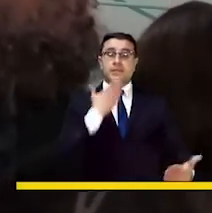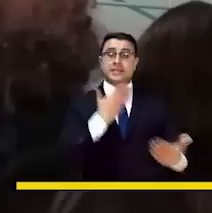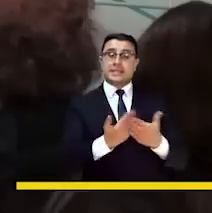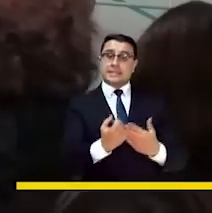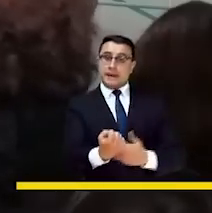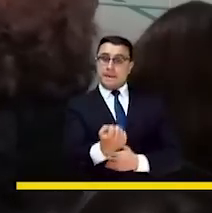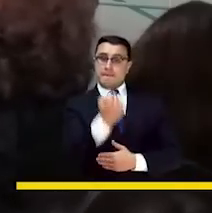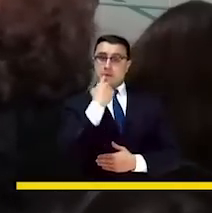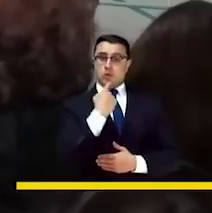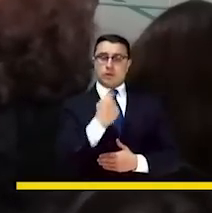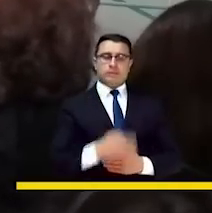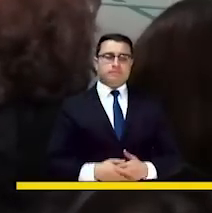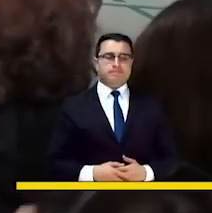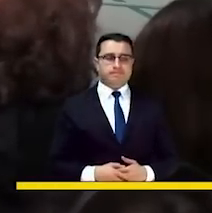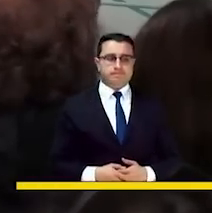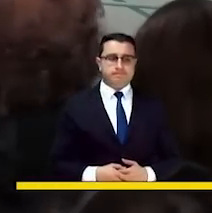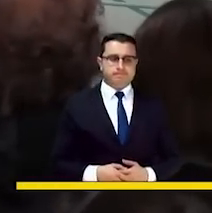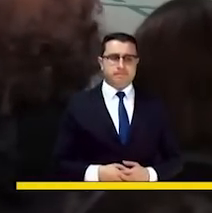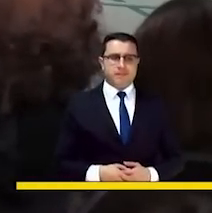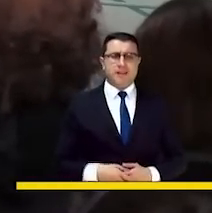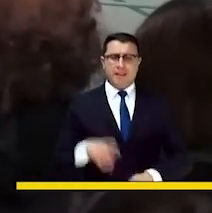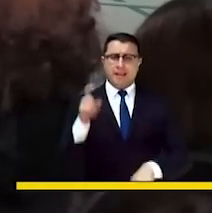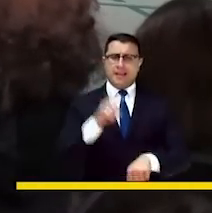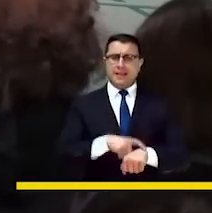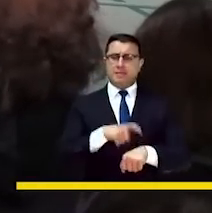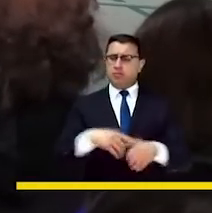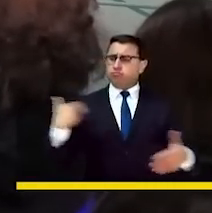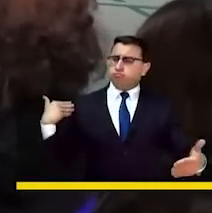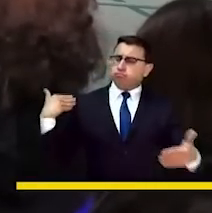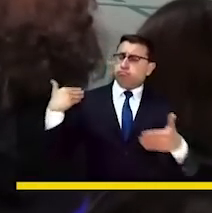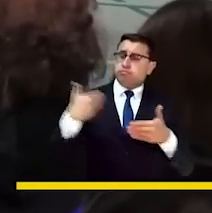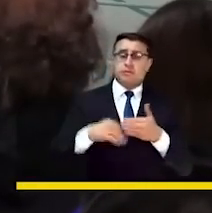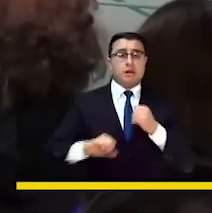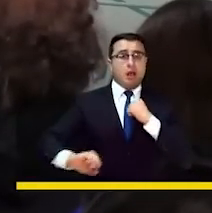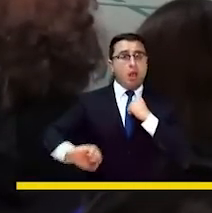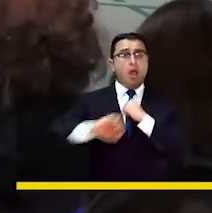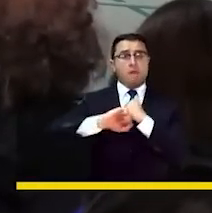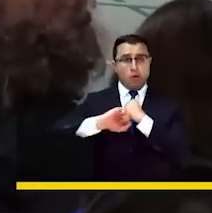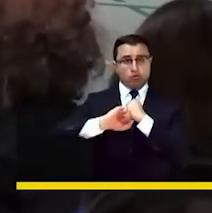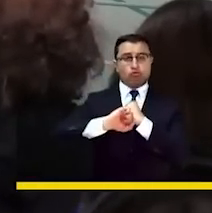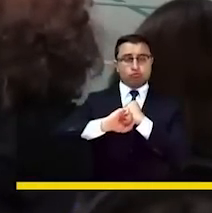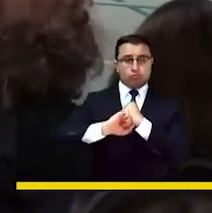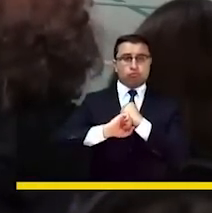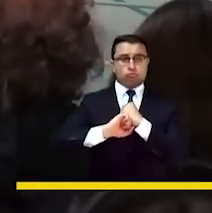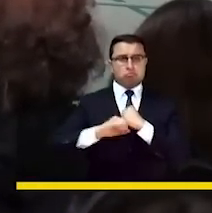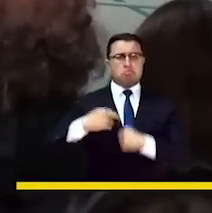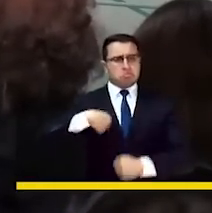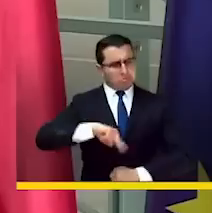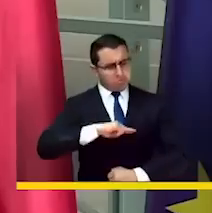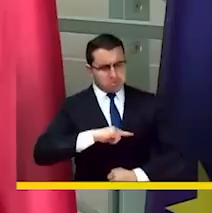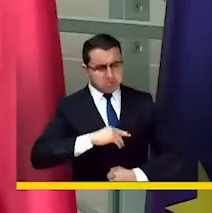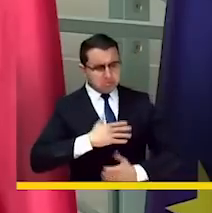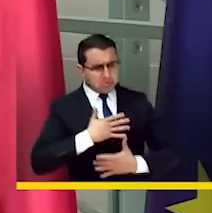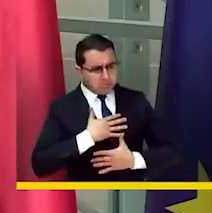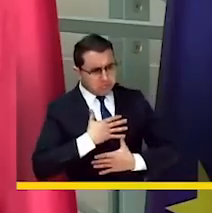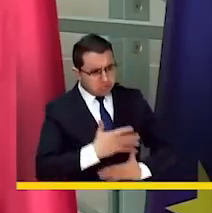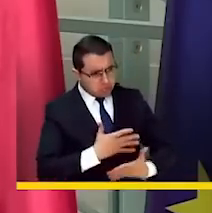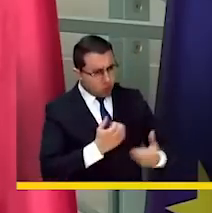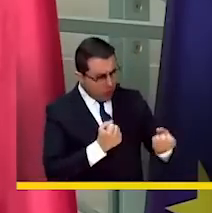Hemos tenido un apoyo desde hace mucho tiempo, lo hemos puesto a disposición, nunca lo hemos puesto